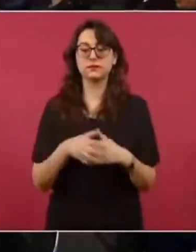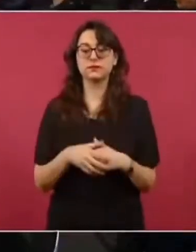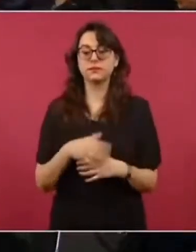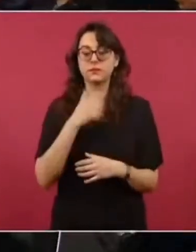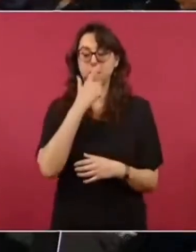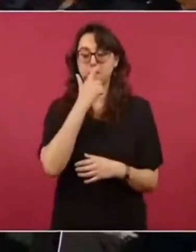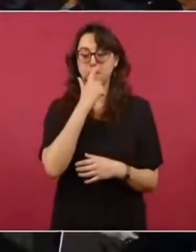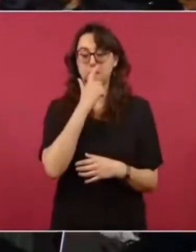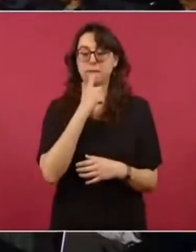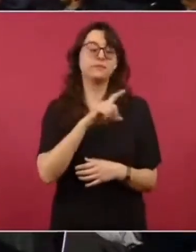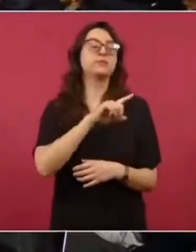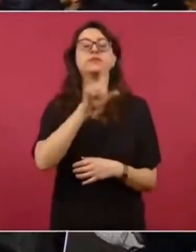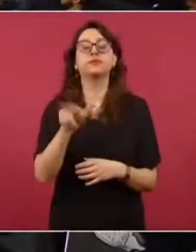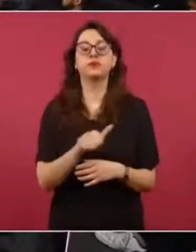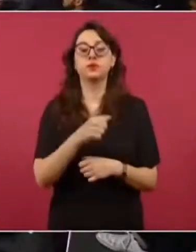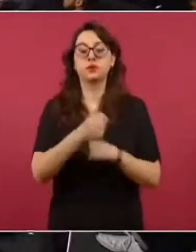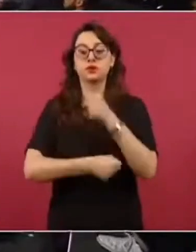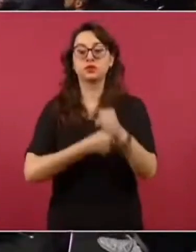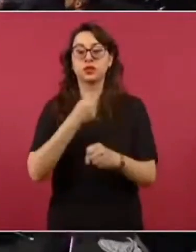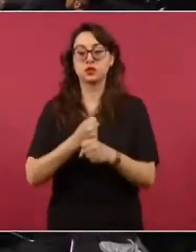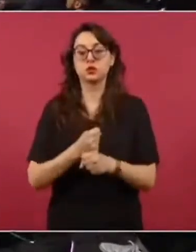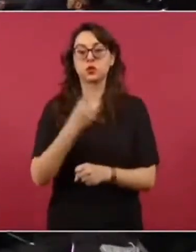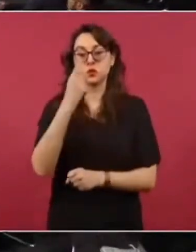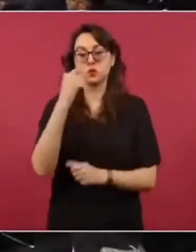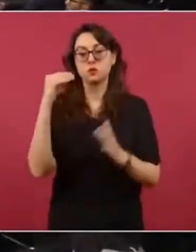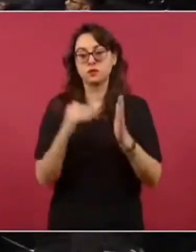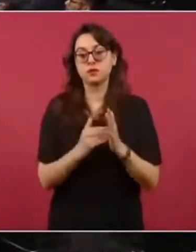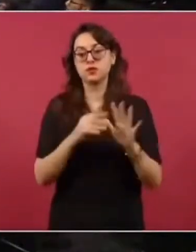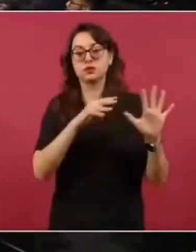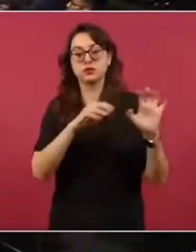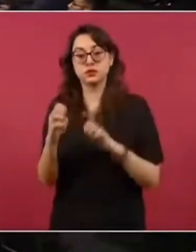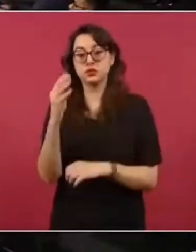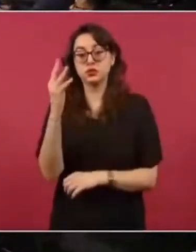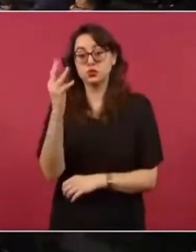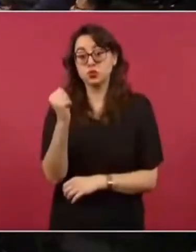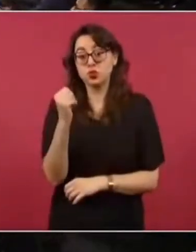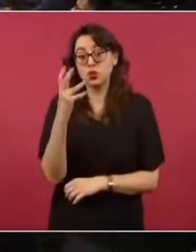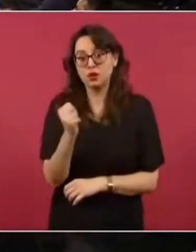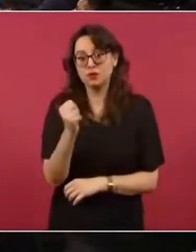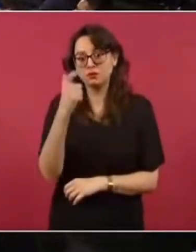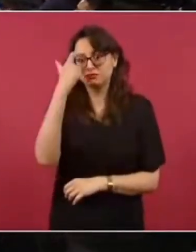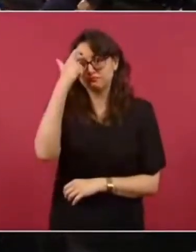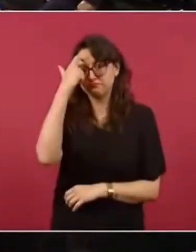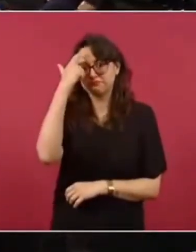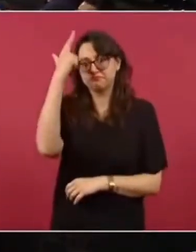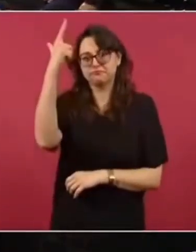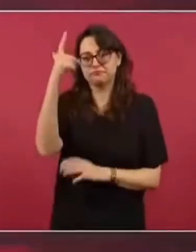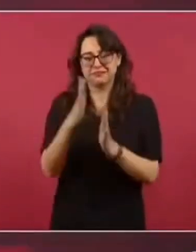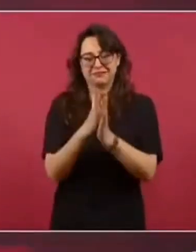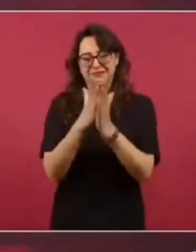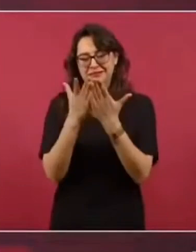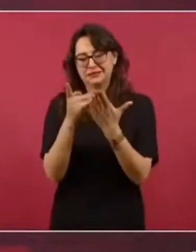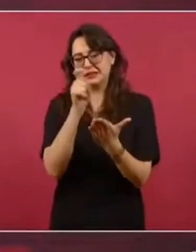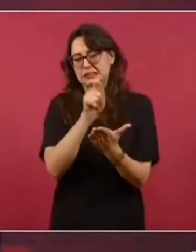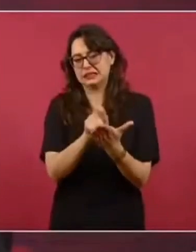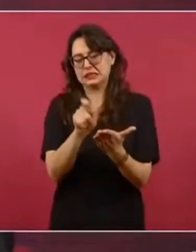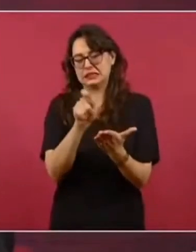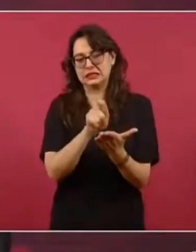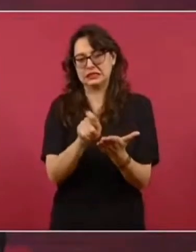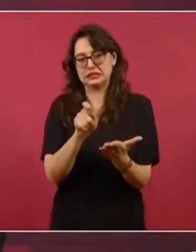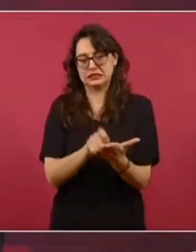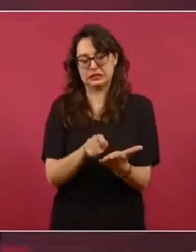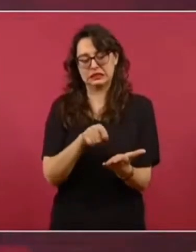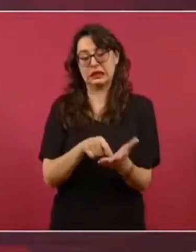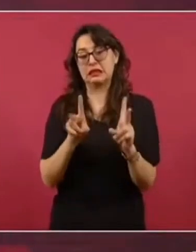1909, pues escribe ese libro es importantísimo, la